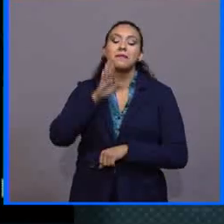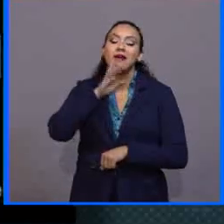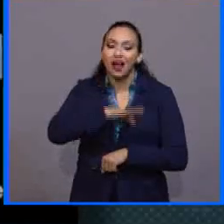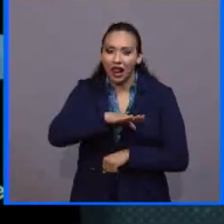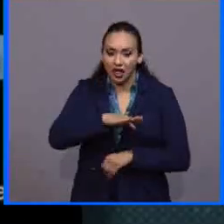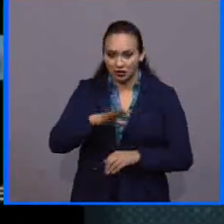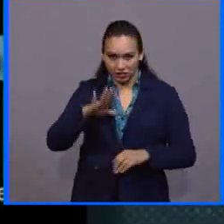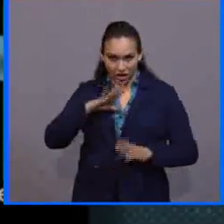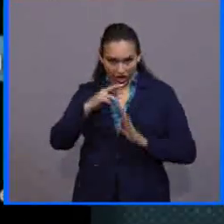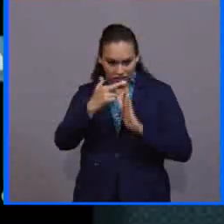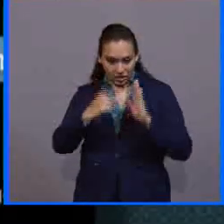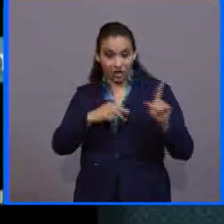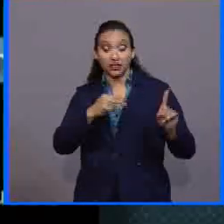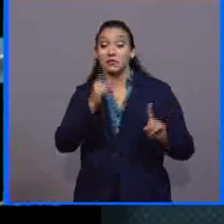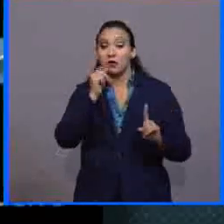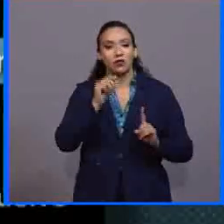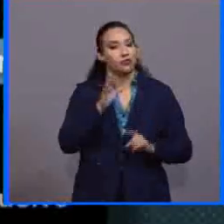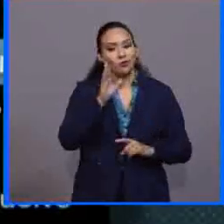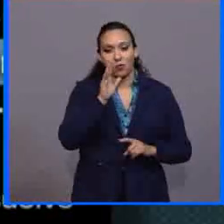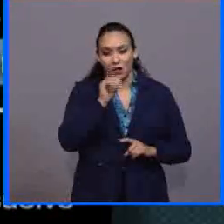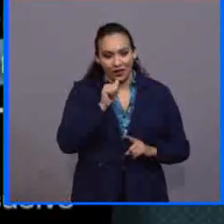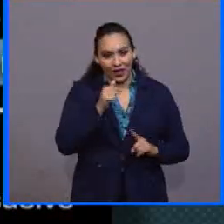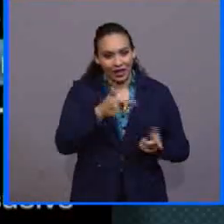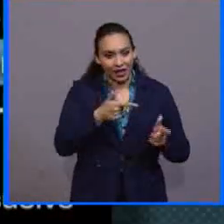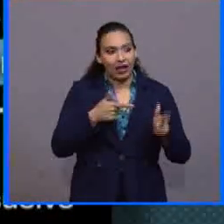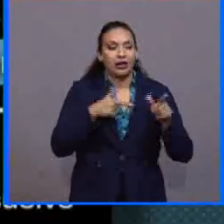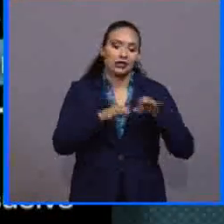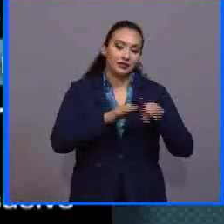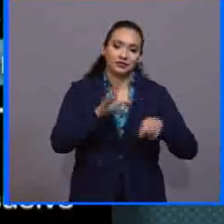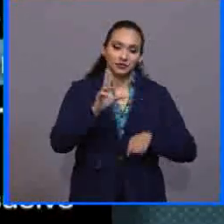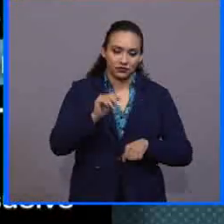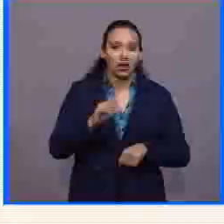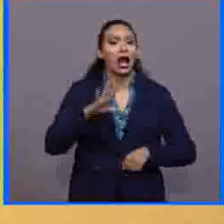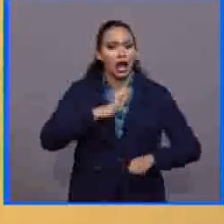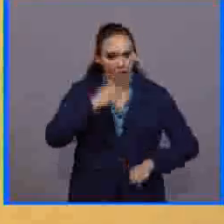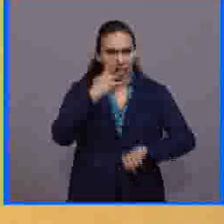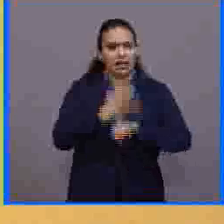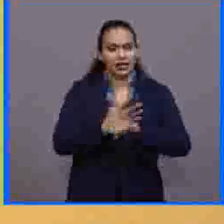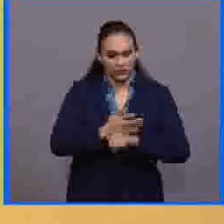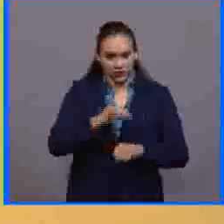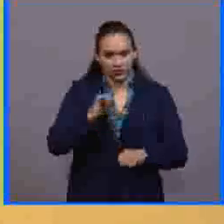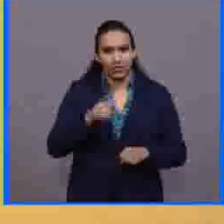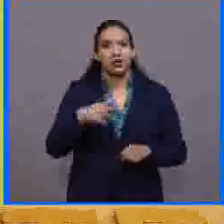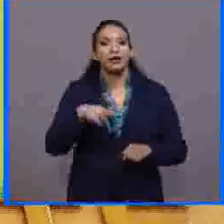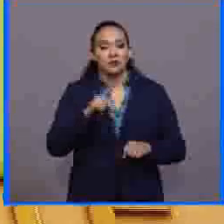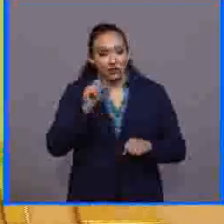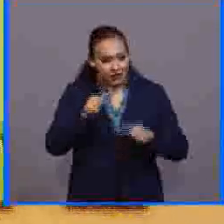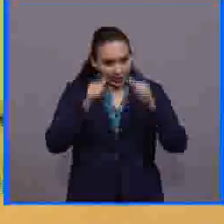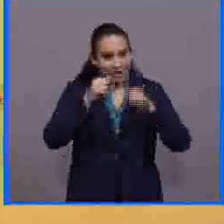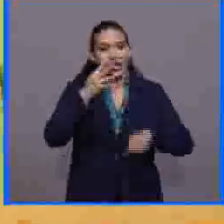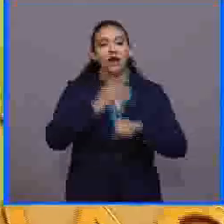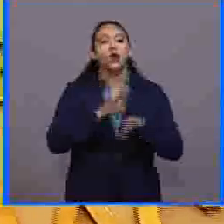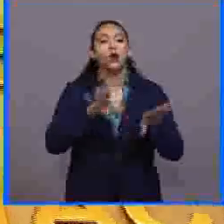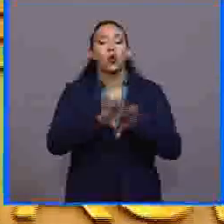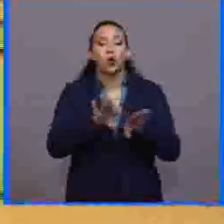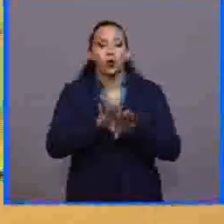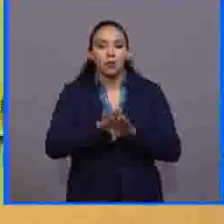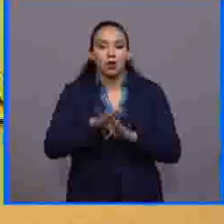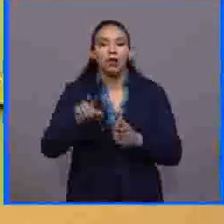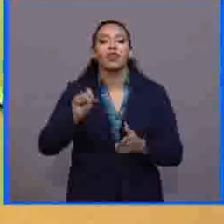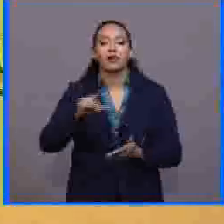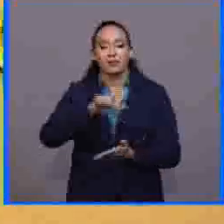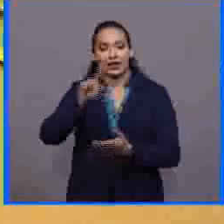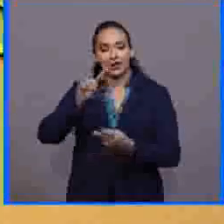protocolos oficiales, no puede quedar impune, por lo que además de ser sancionado por la vía administrativa, también debe ser castigado por la